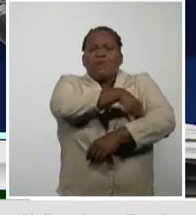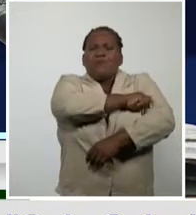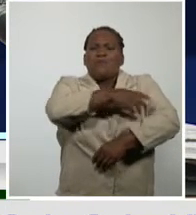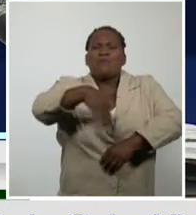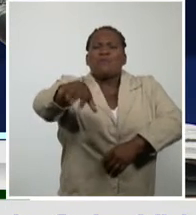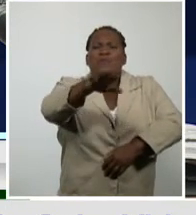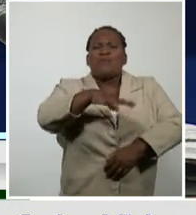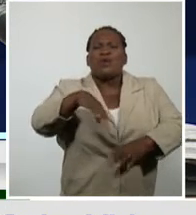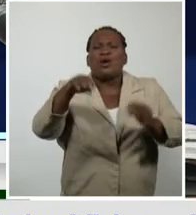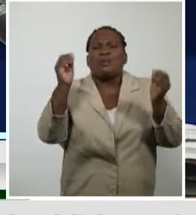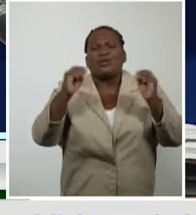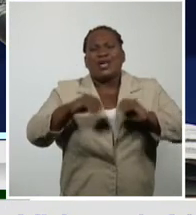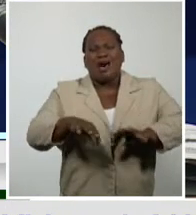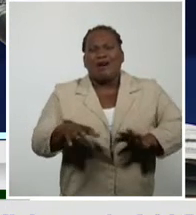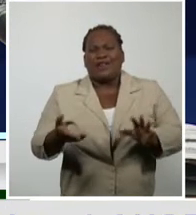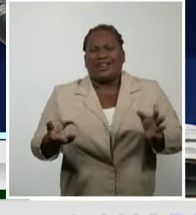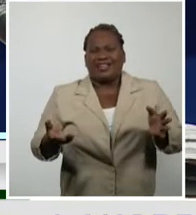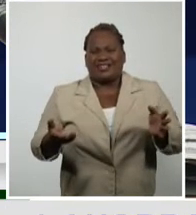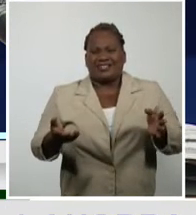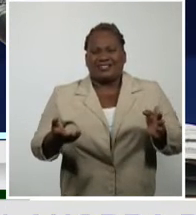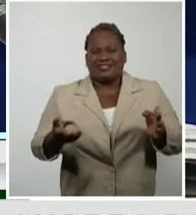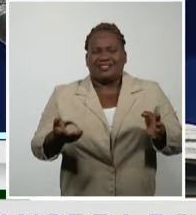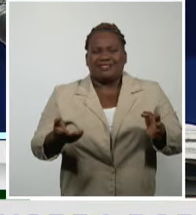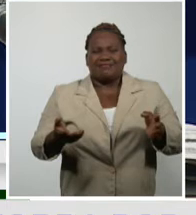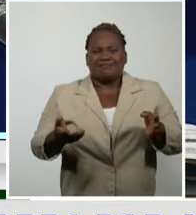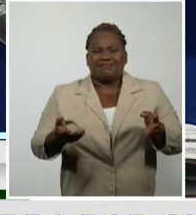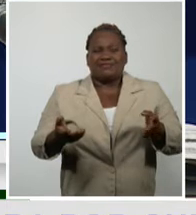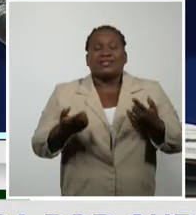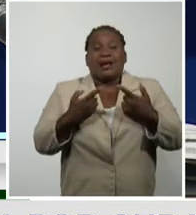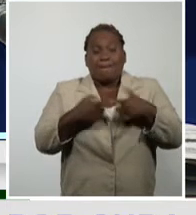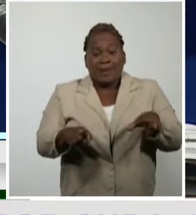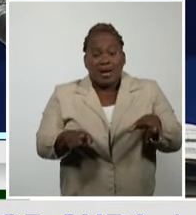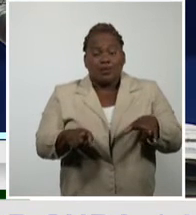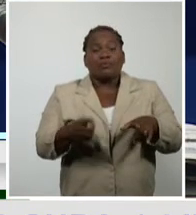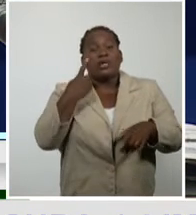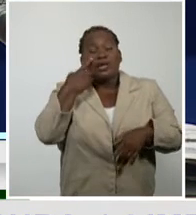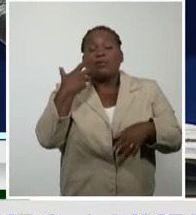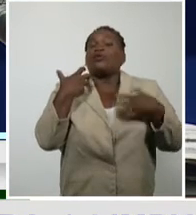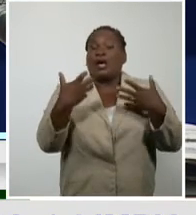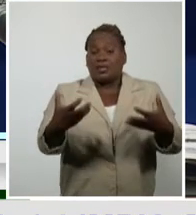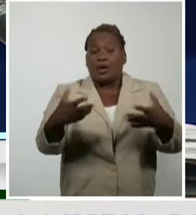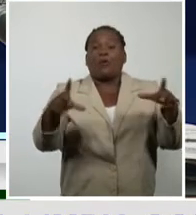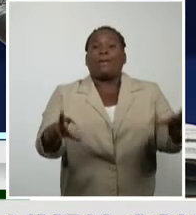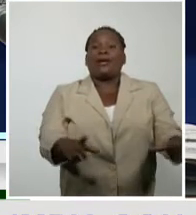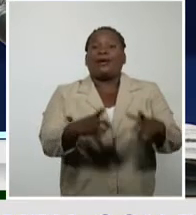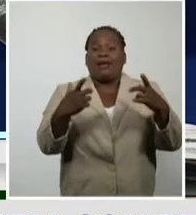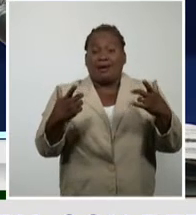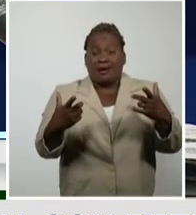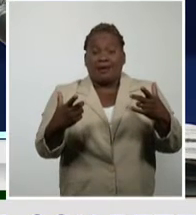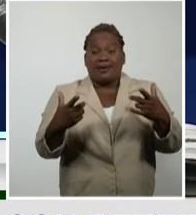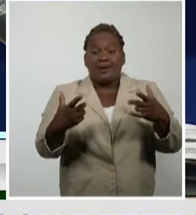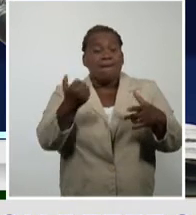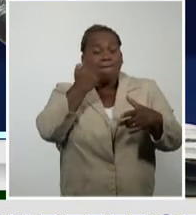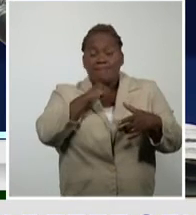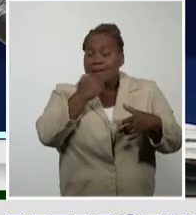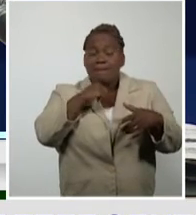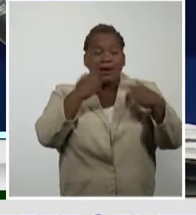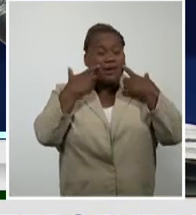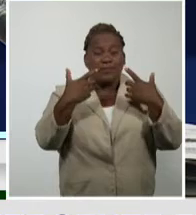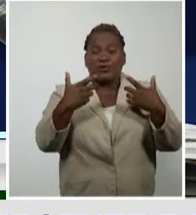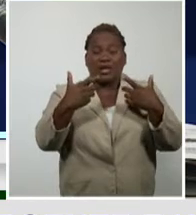bien, pero que son extremadamente necesarias, y sobre todo lo más importante, todo el